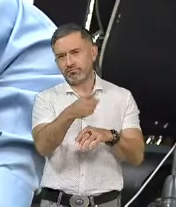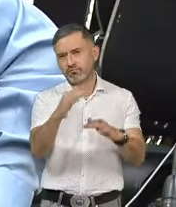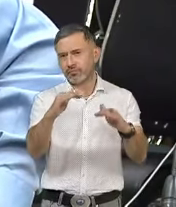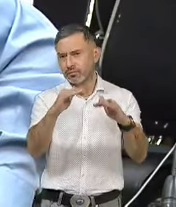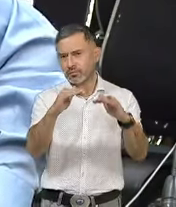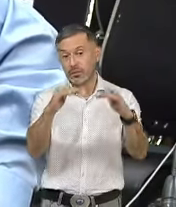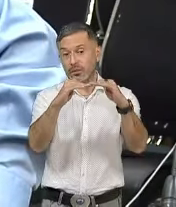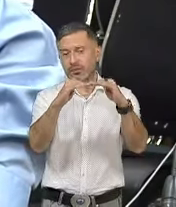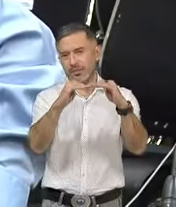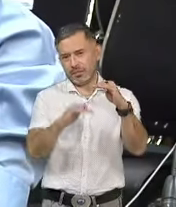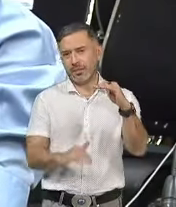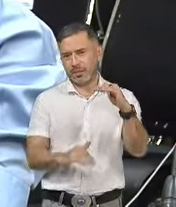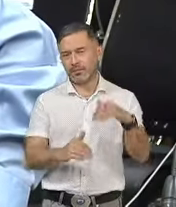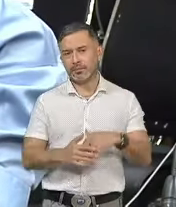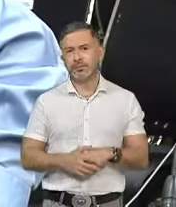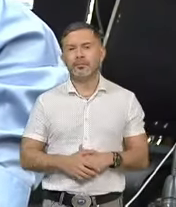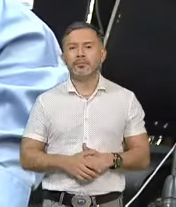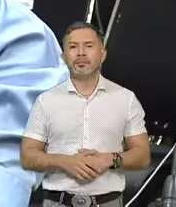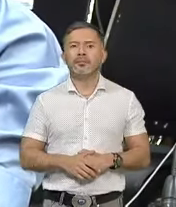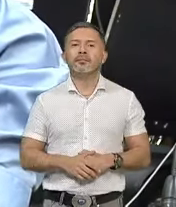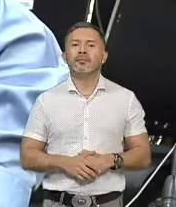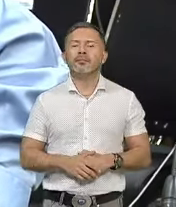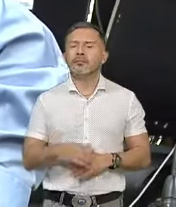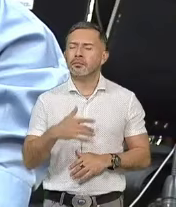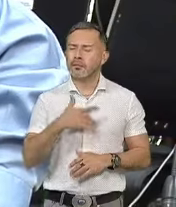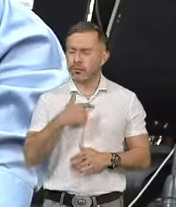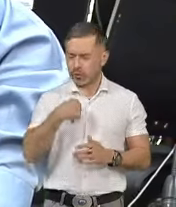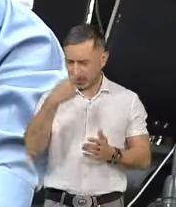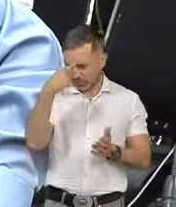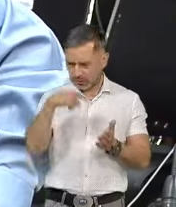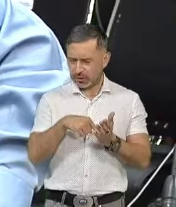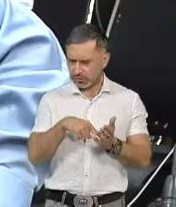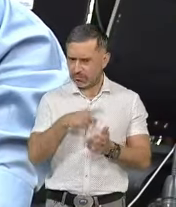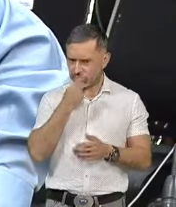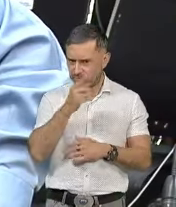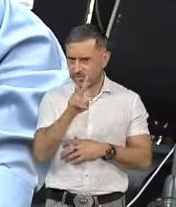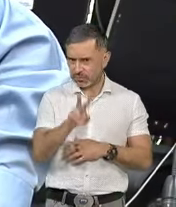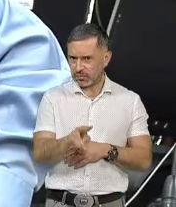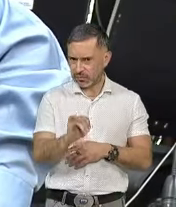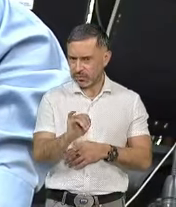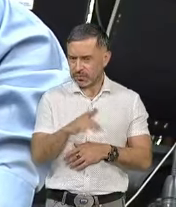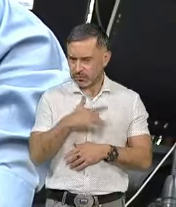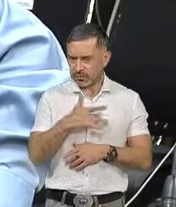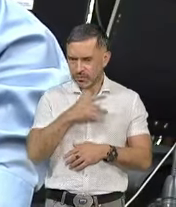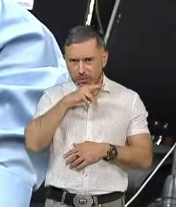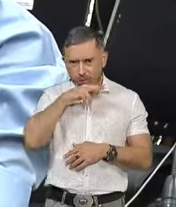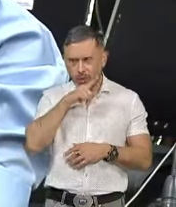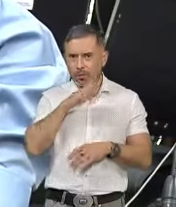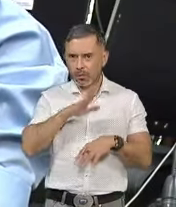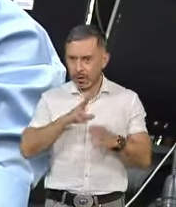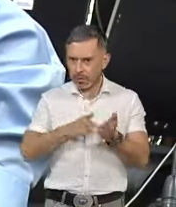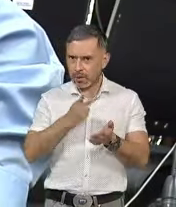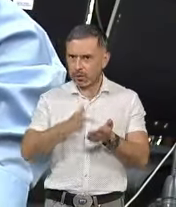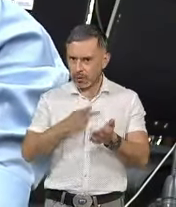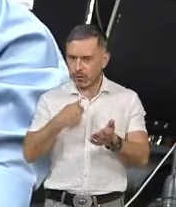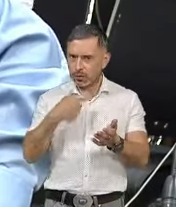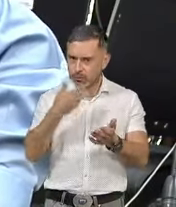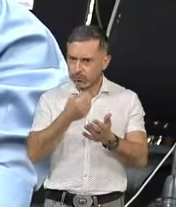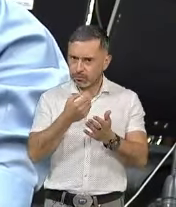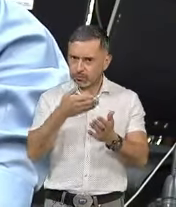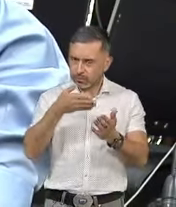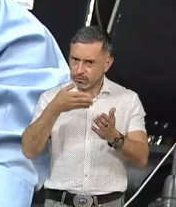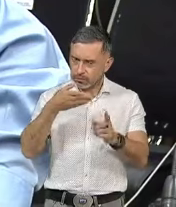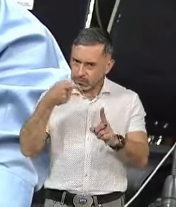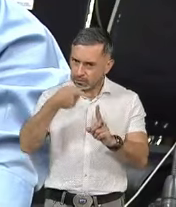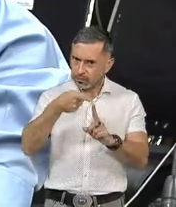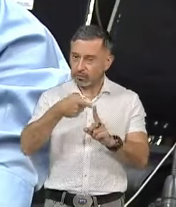desventaja yo creo que lo verdaderamente preocupante y lo seguiré insistiendo cada vez no es lo que haga